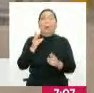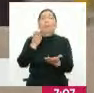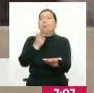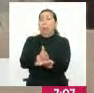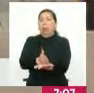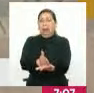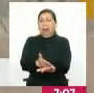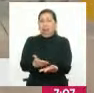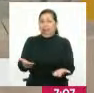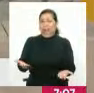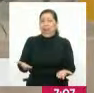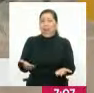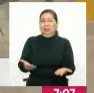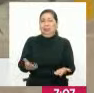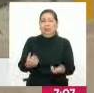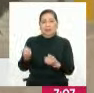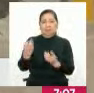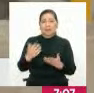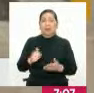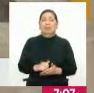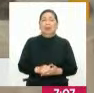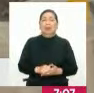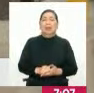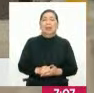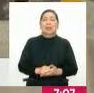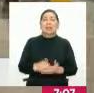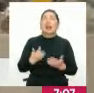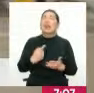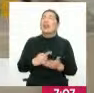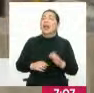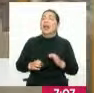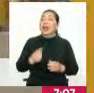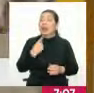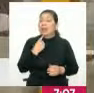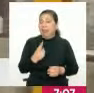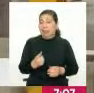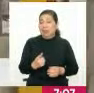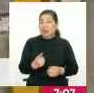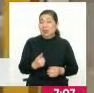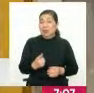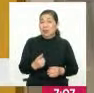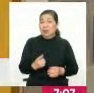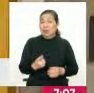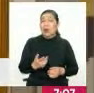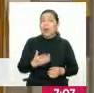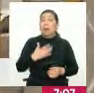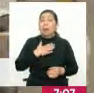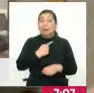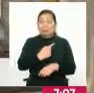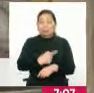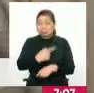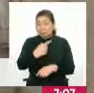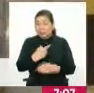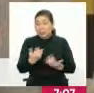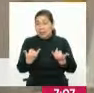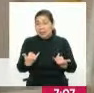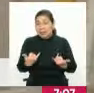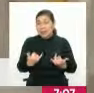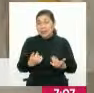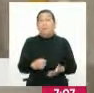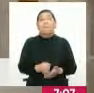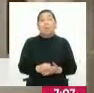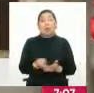y recibir la información. Precisamente, ¿qué ha dicho Lima Expresa al respecto? Ha dicho pues que este